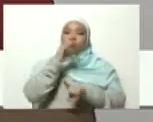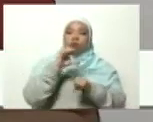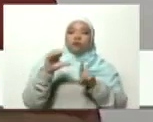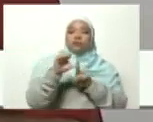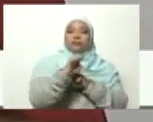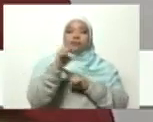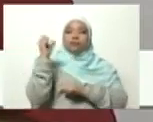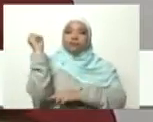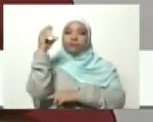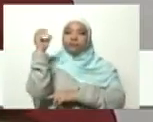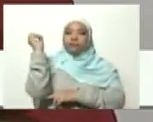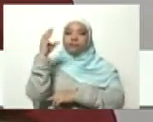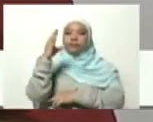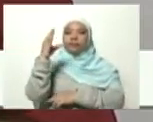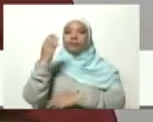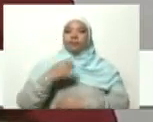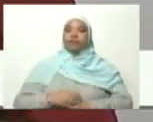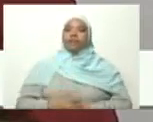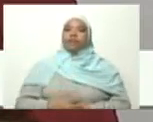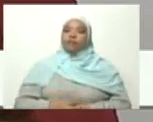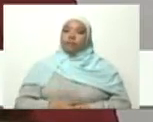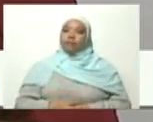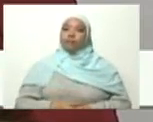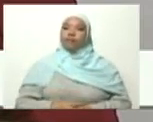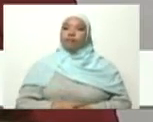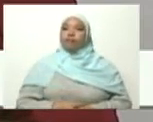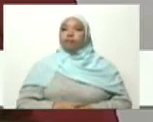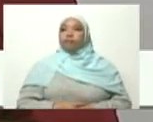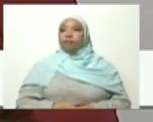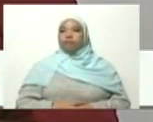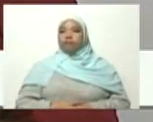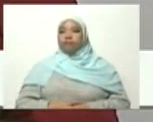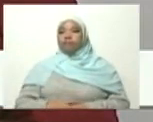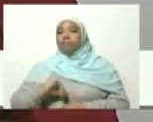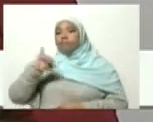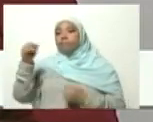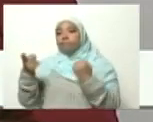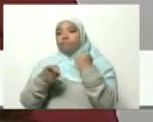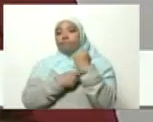en esa cumbre del clima los descolocó a todos.